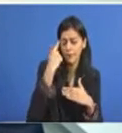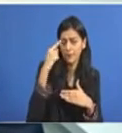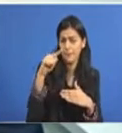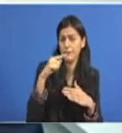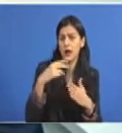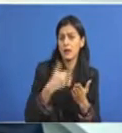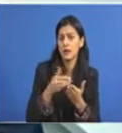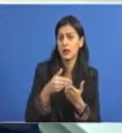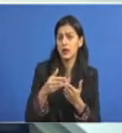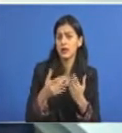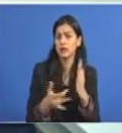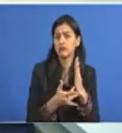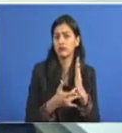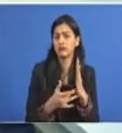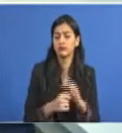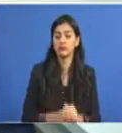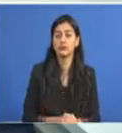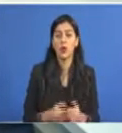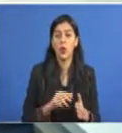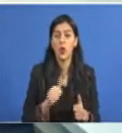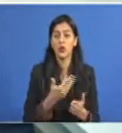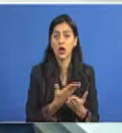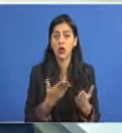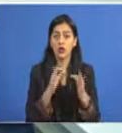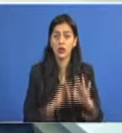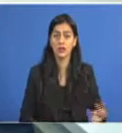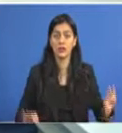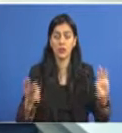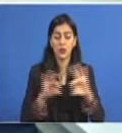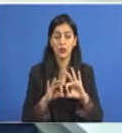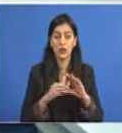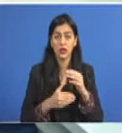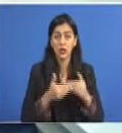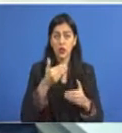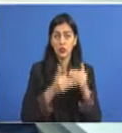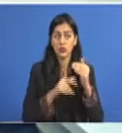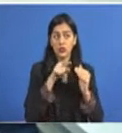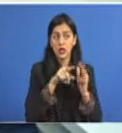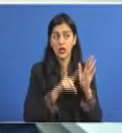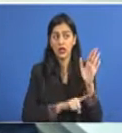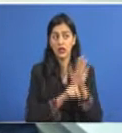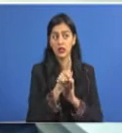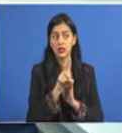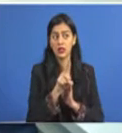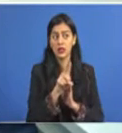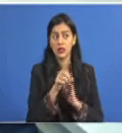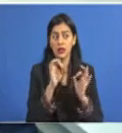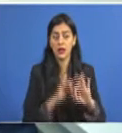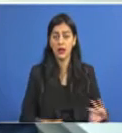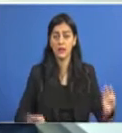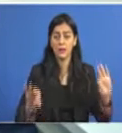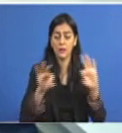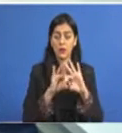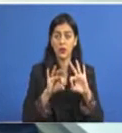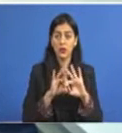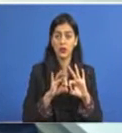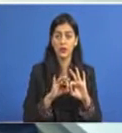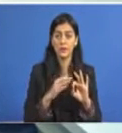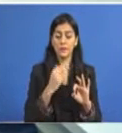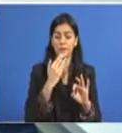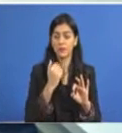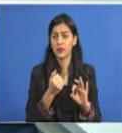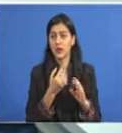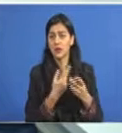e-commerce. Otro punto importante es la conducción de ese desarrollo. Es importante establecer que existen en el